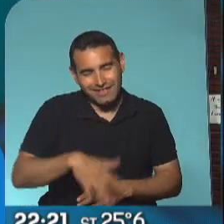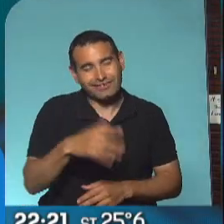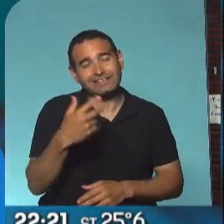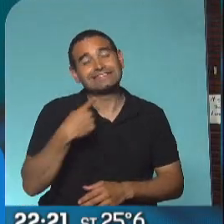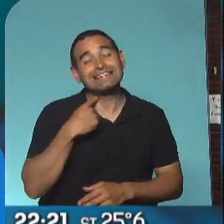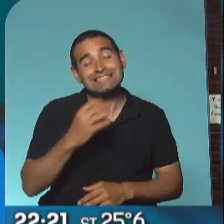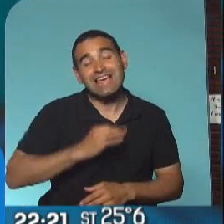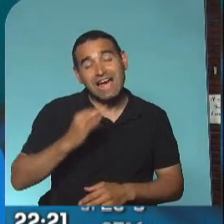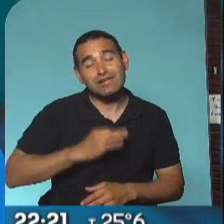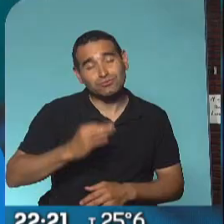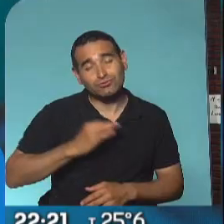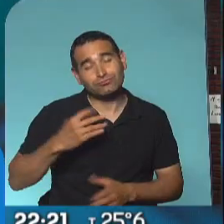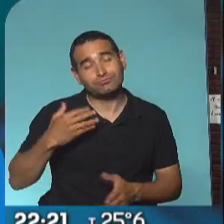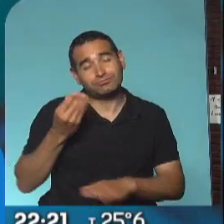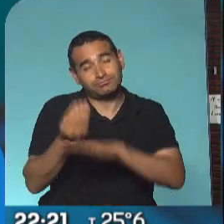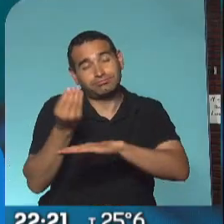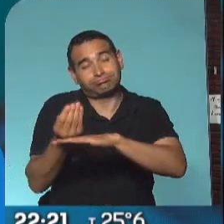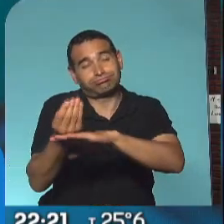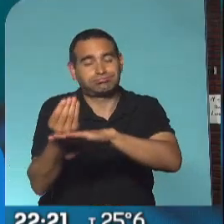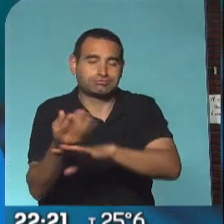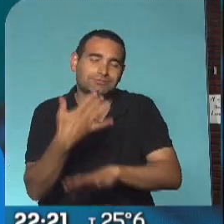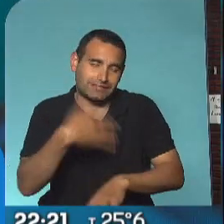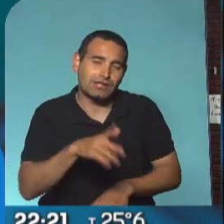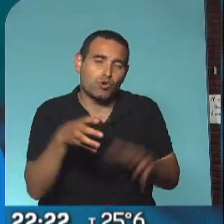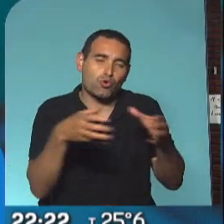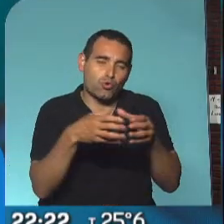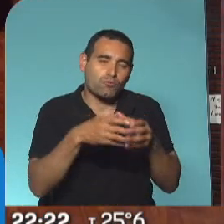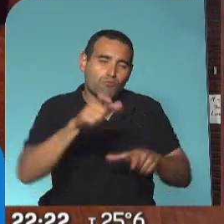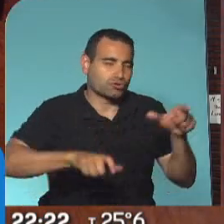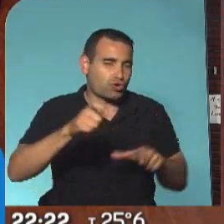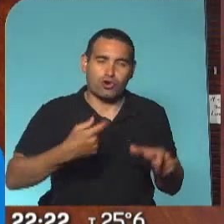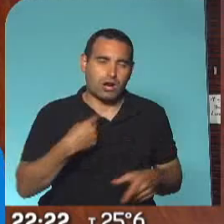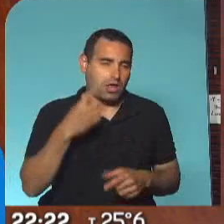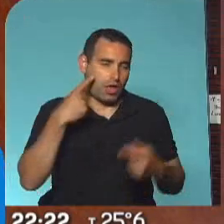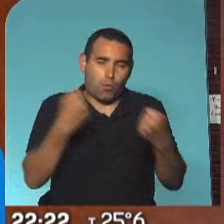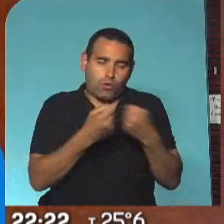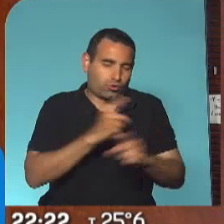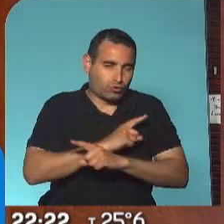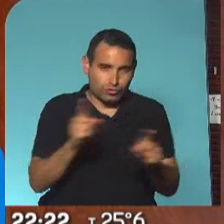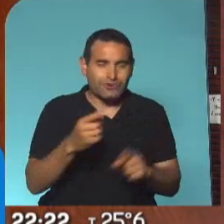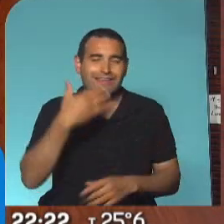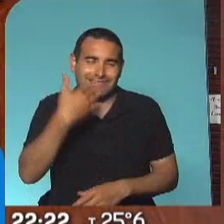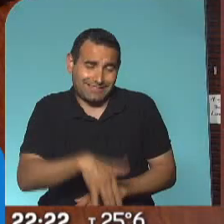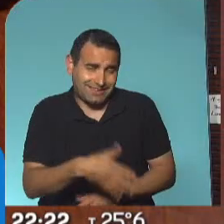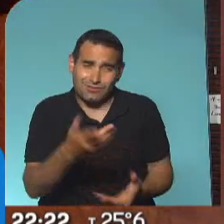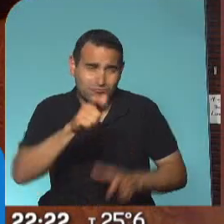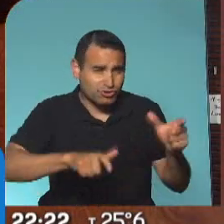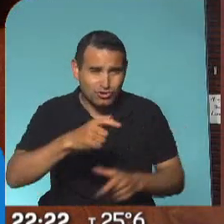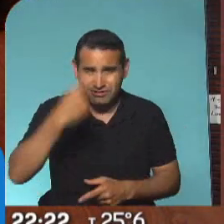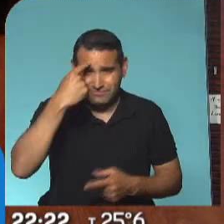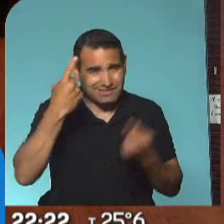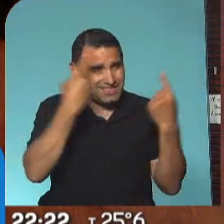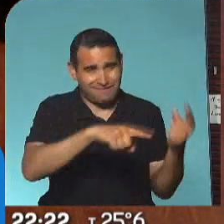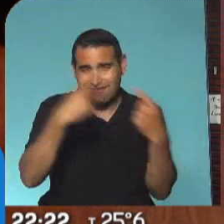13 años haya un porcentaje importante de la población que no esté de acuerdo con el proceso de cambio. Entiendo que haya